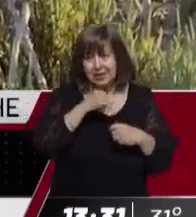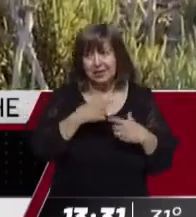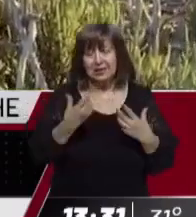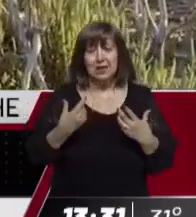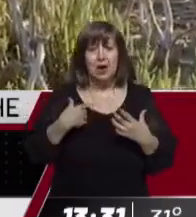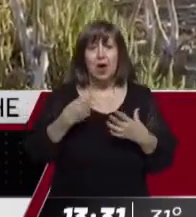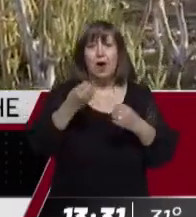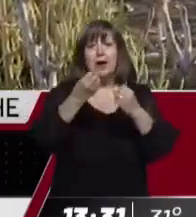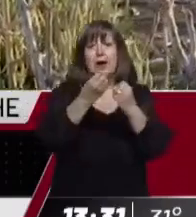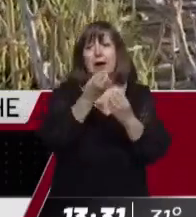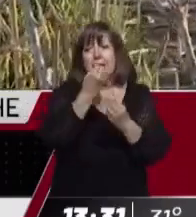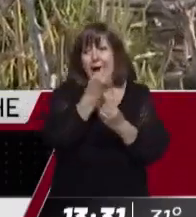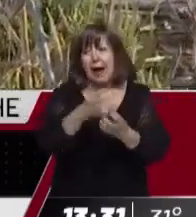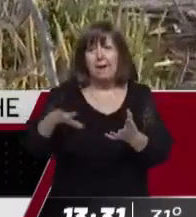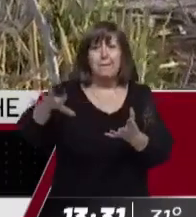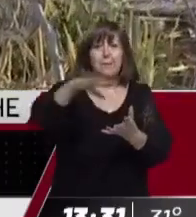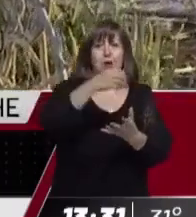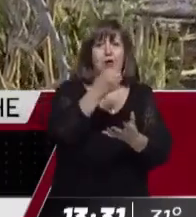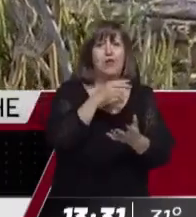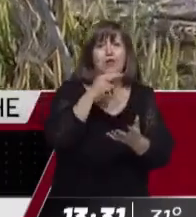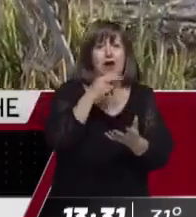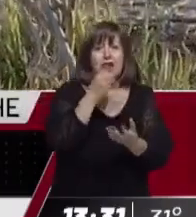campos se lleguen algunos